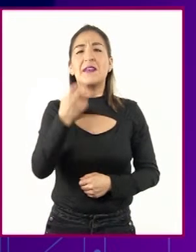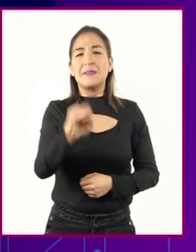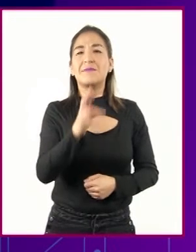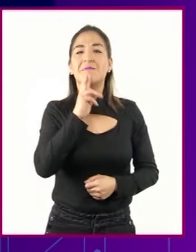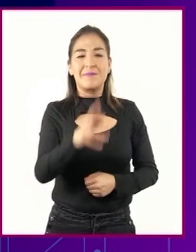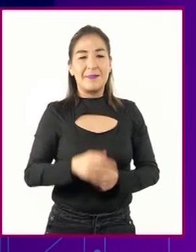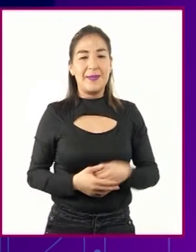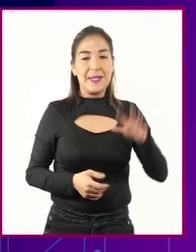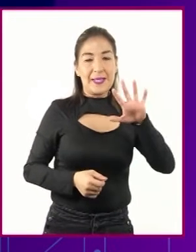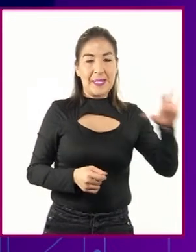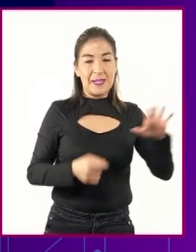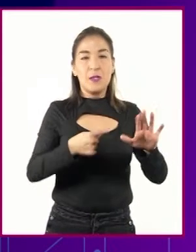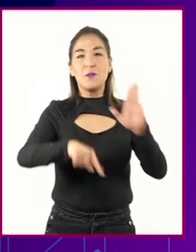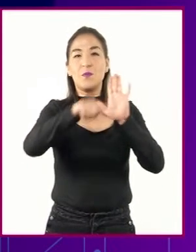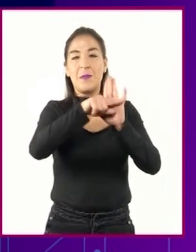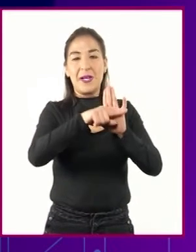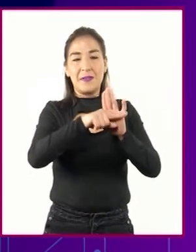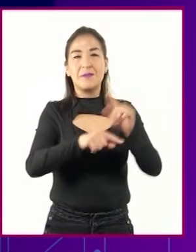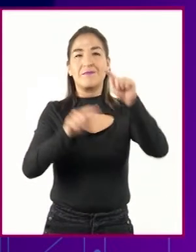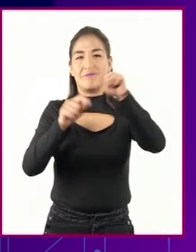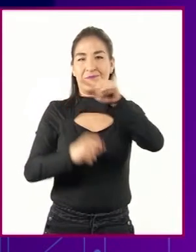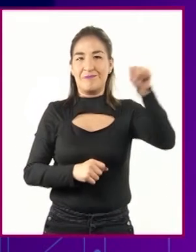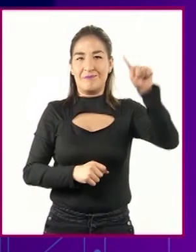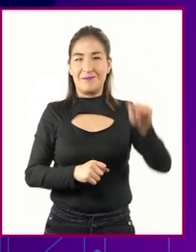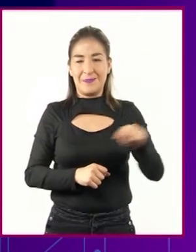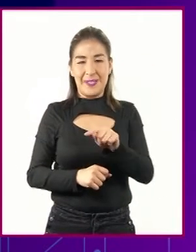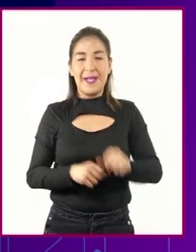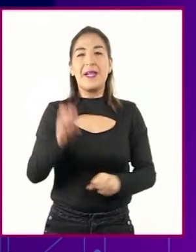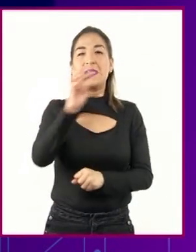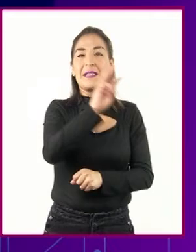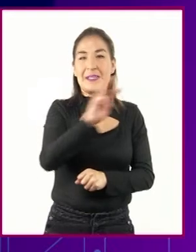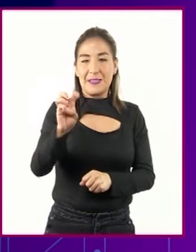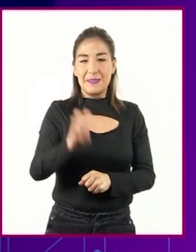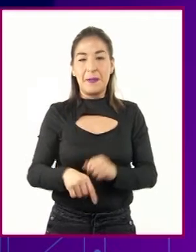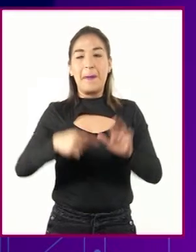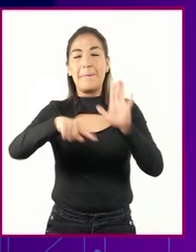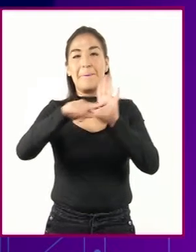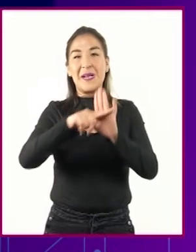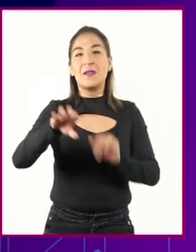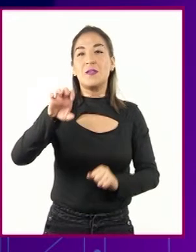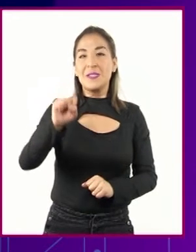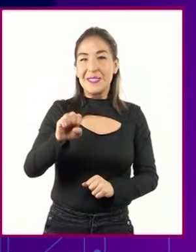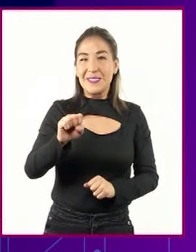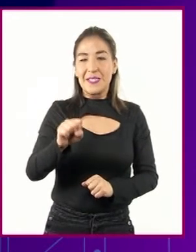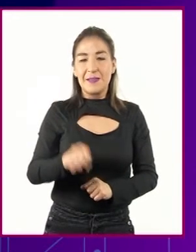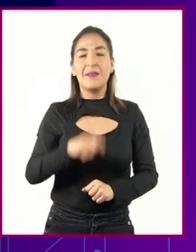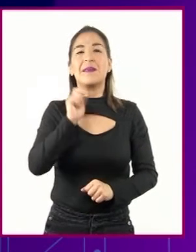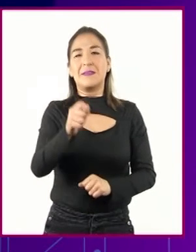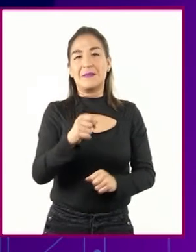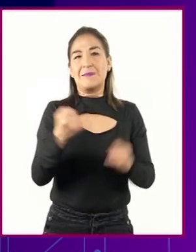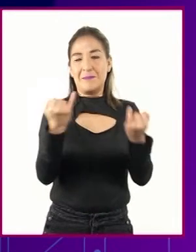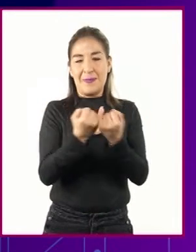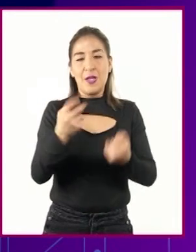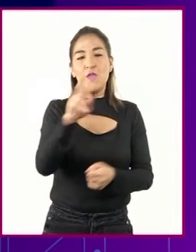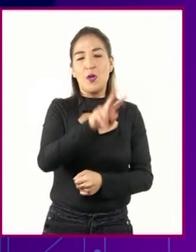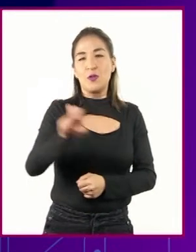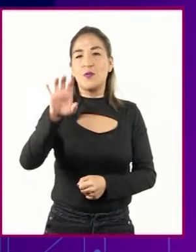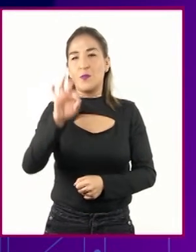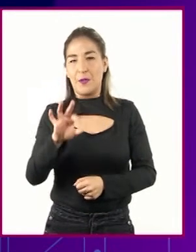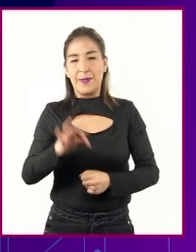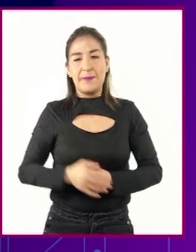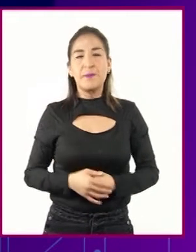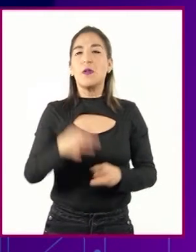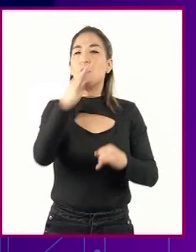operación 500 menos, entre corchetes, 300 menos 60, que es igual a 240. Por